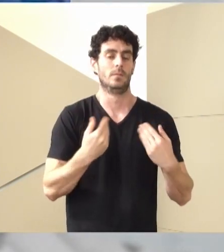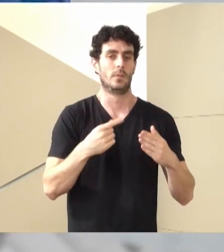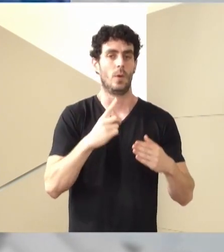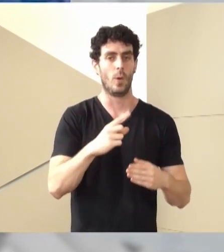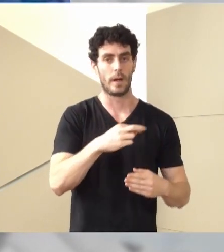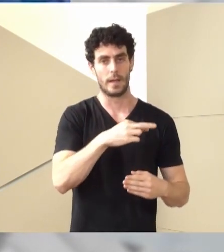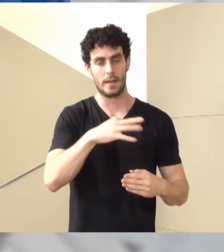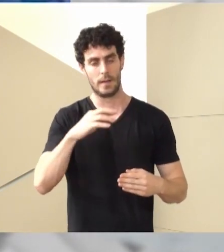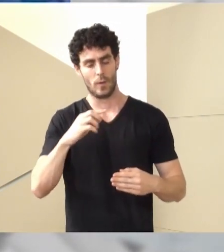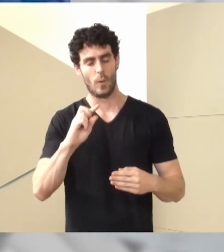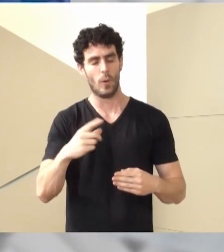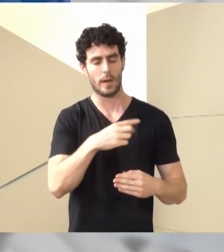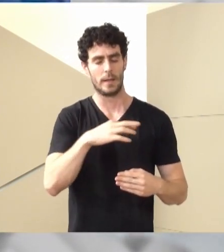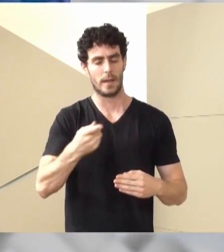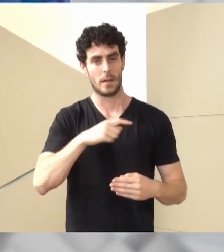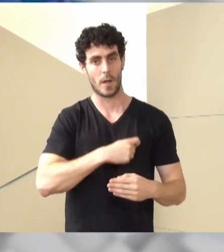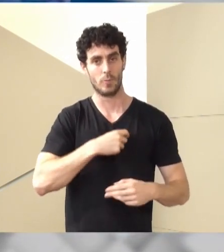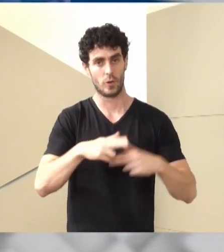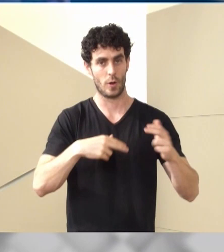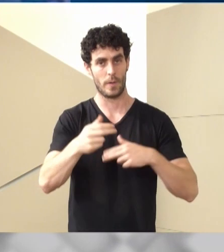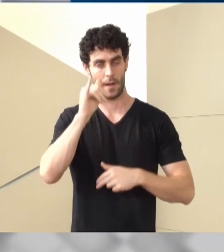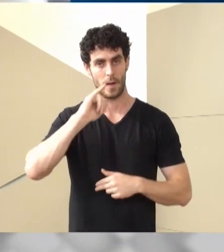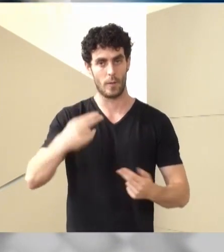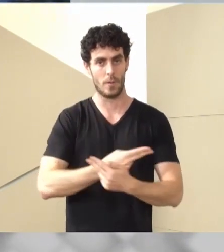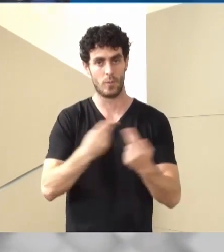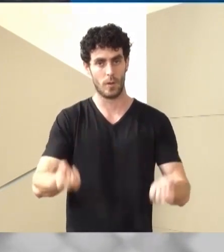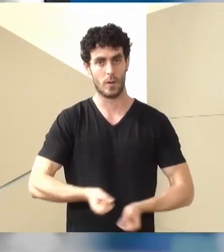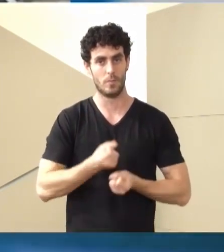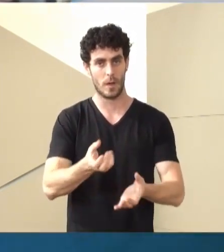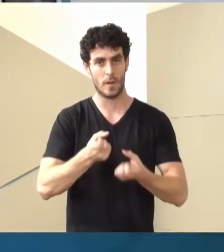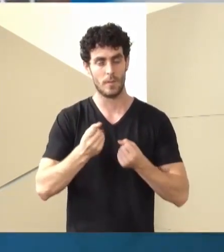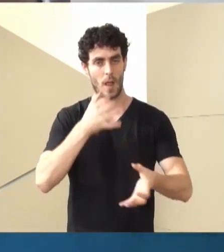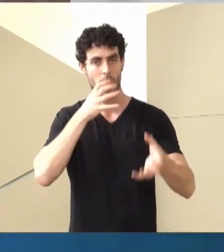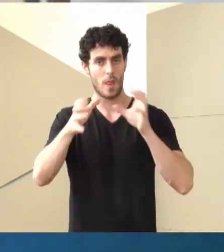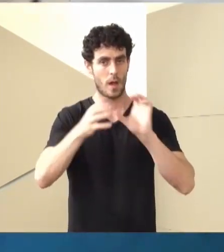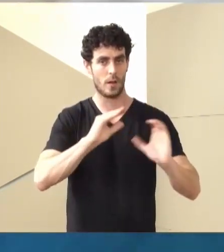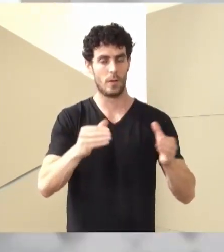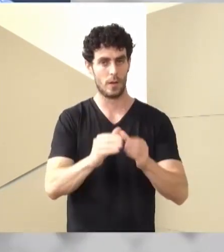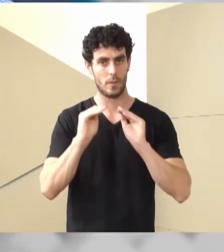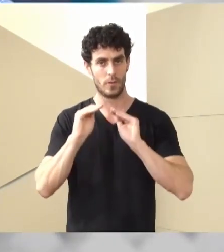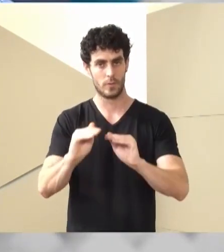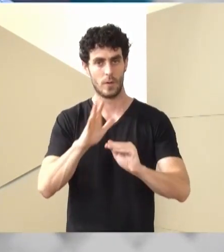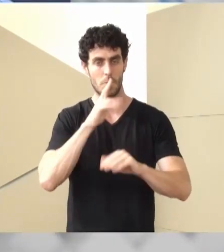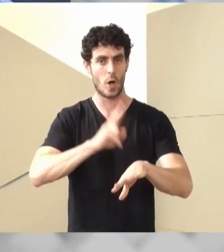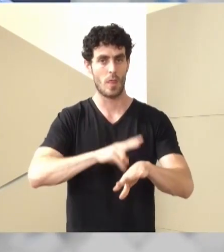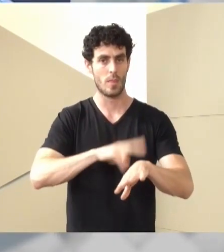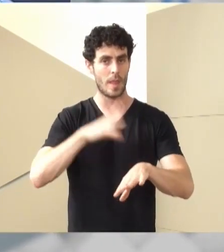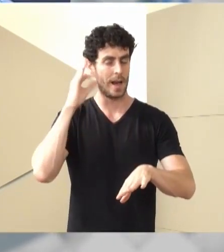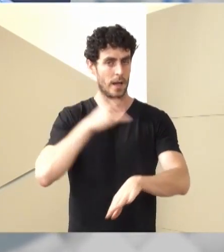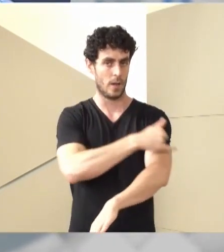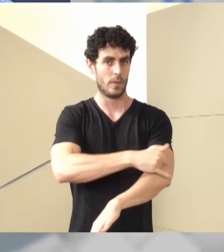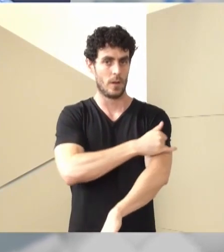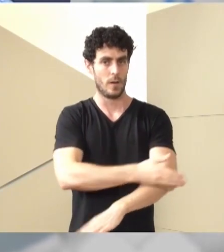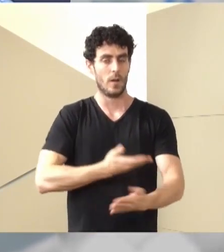y Comisiones Obreras en La Rioja han hecho público un manifiesto con las reivindicaciones de su colectivo. Ante la delegada del Gobierno han pedido